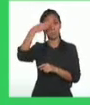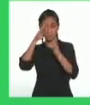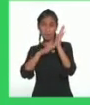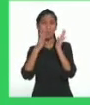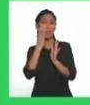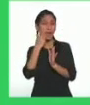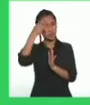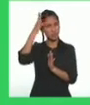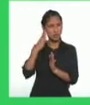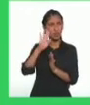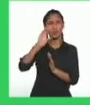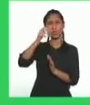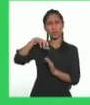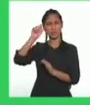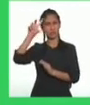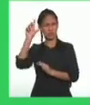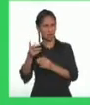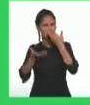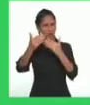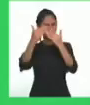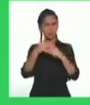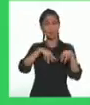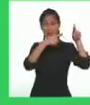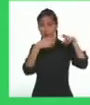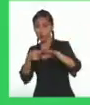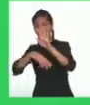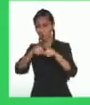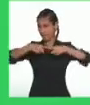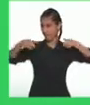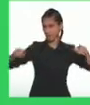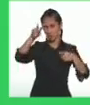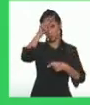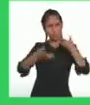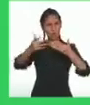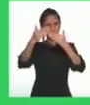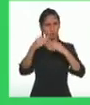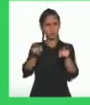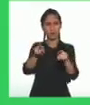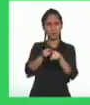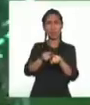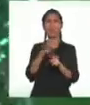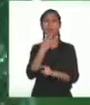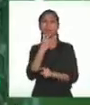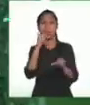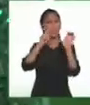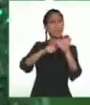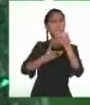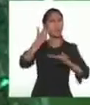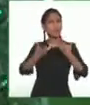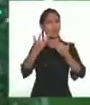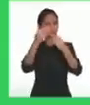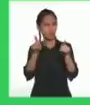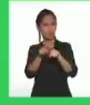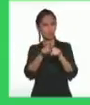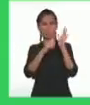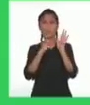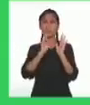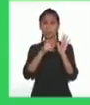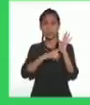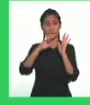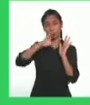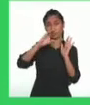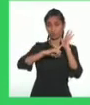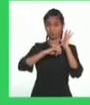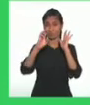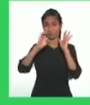río más largo del Perú? ¿En qué continente está Ecuador? ¿Dónde se originaron los Juegos Olímpicos? Y las respuestas son, número 1,